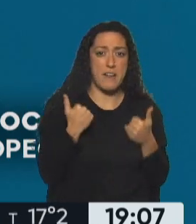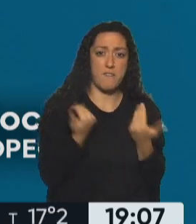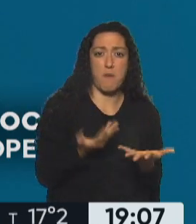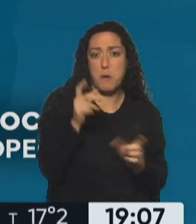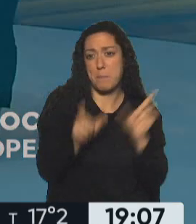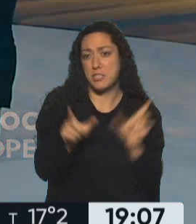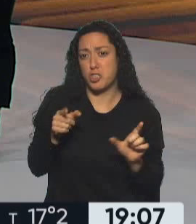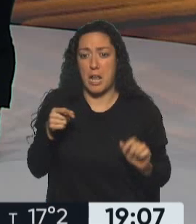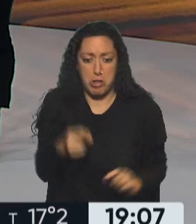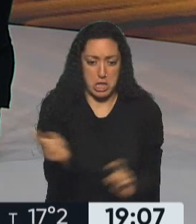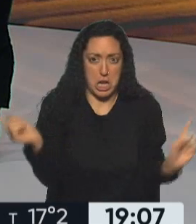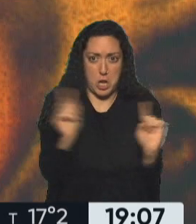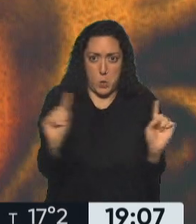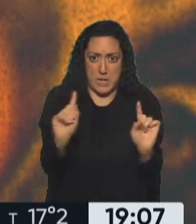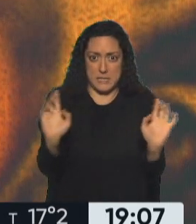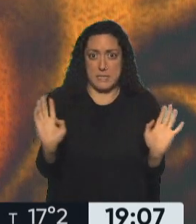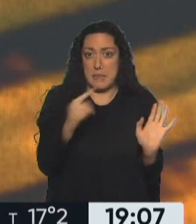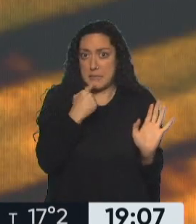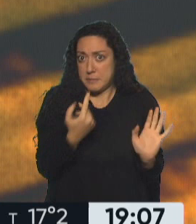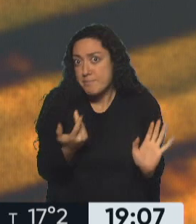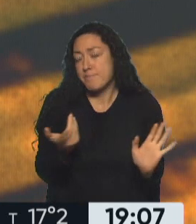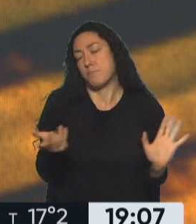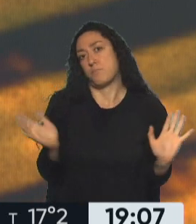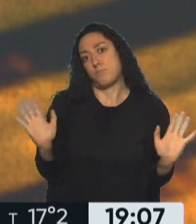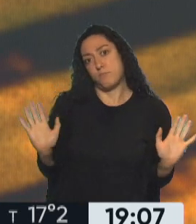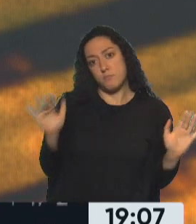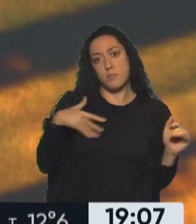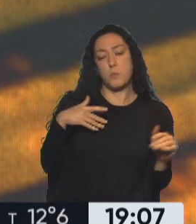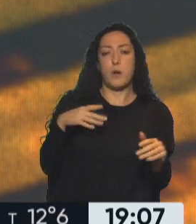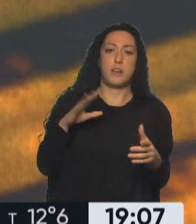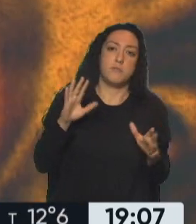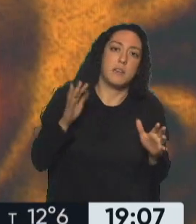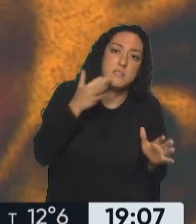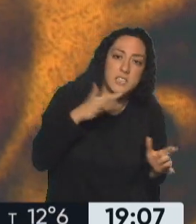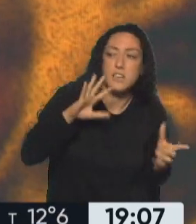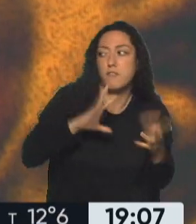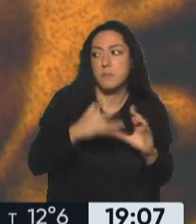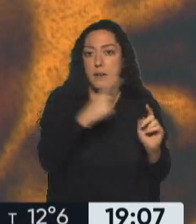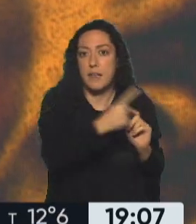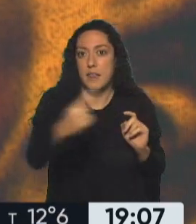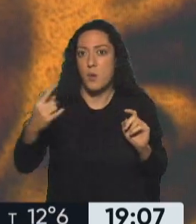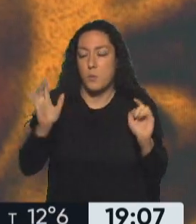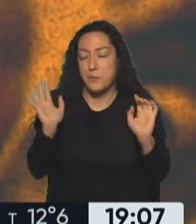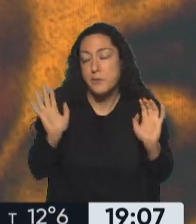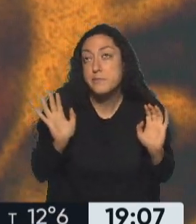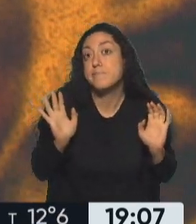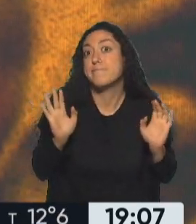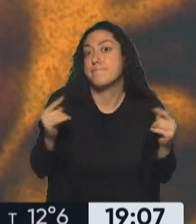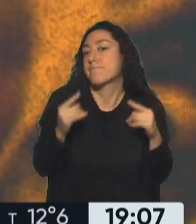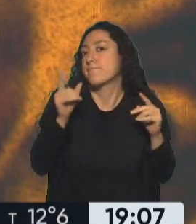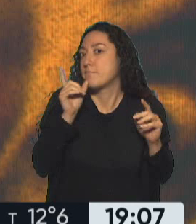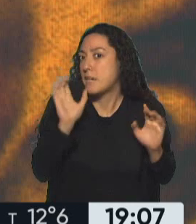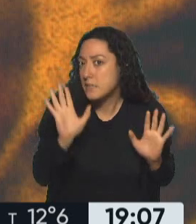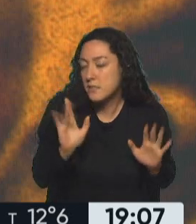gente, no en contra, dice Grobocopatel. Bueno, un poco fuerte. Son las interpretaciones. Un poco polémico. No, lo que dice él es que nosotros